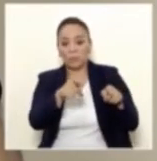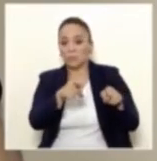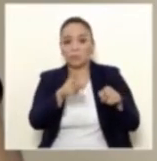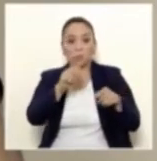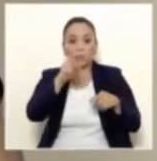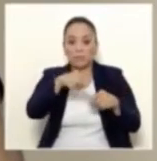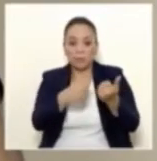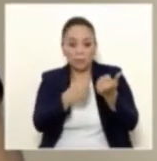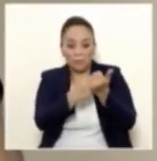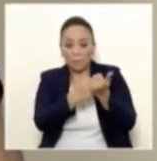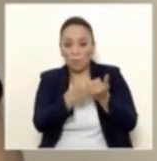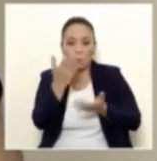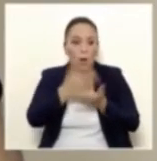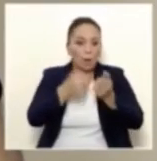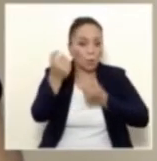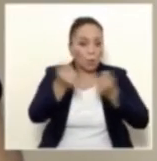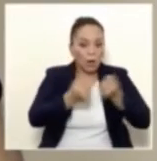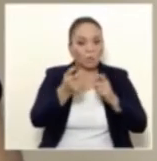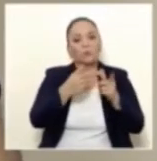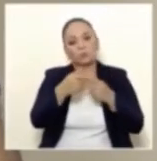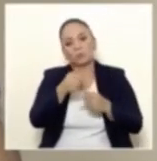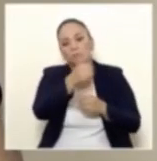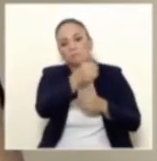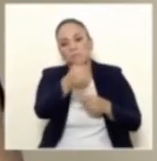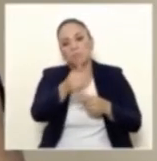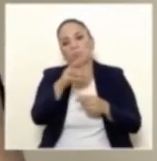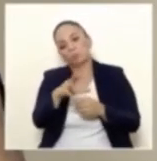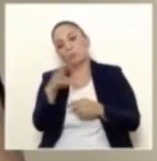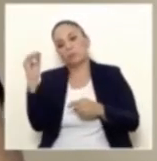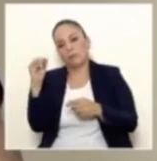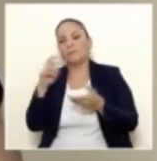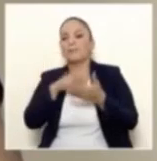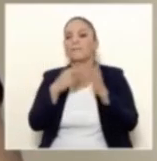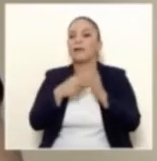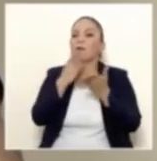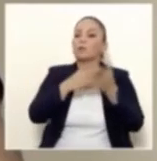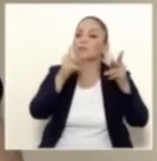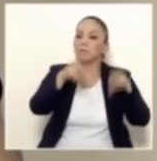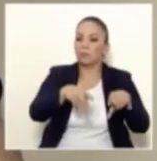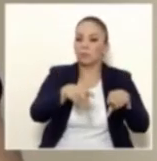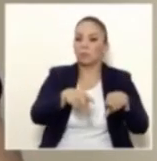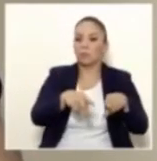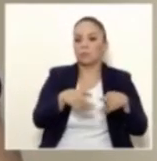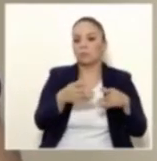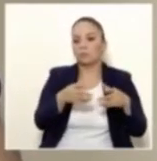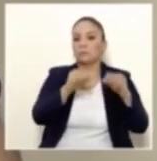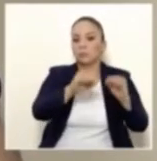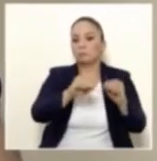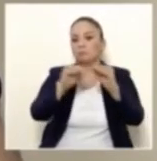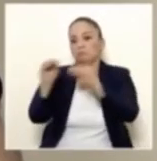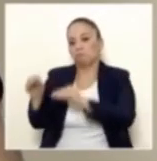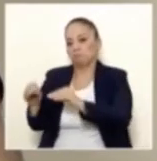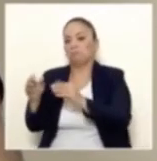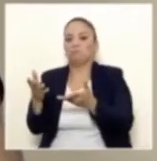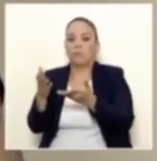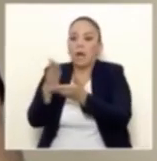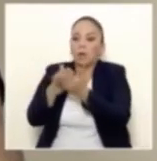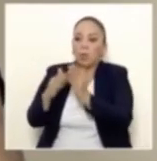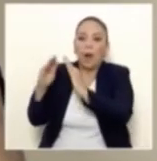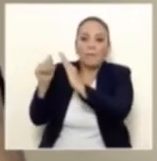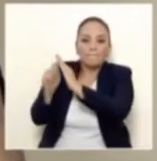específica esto significa entonces que algunas personas pueden ser trasladadas a algunos de nuestros 300